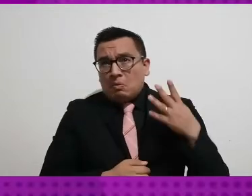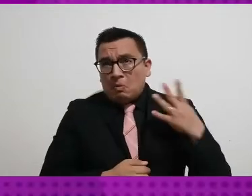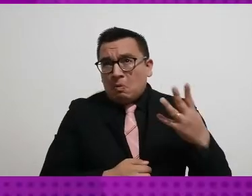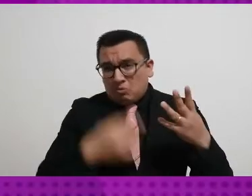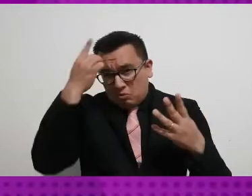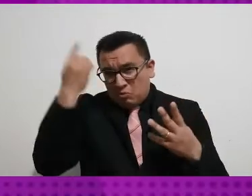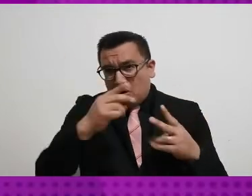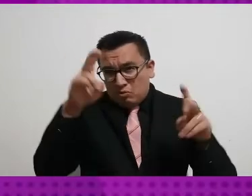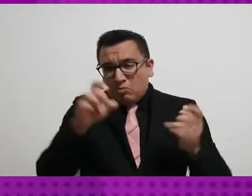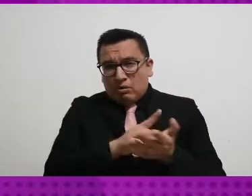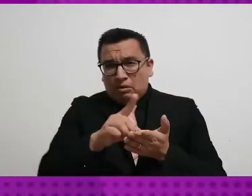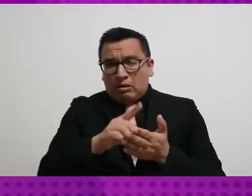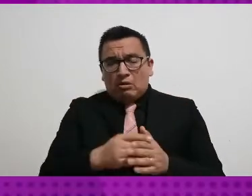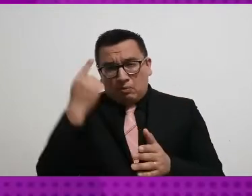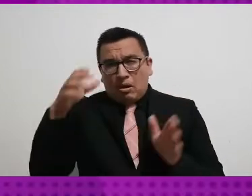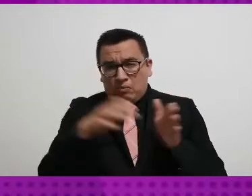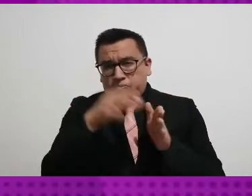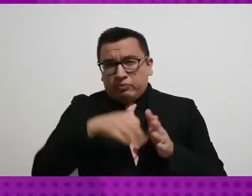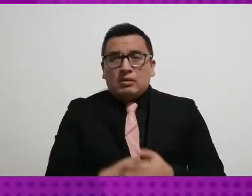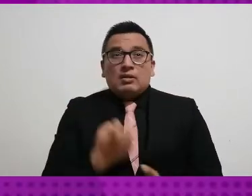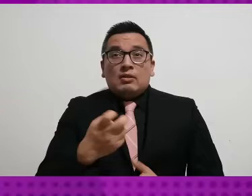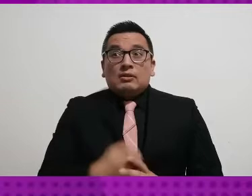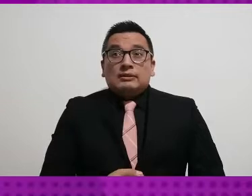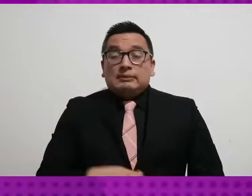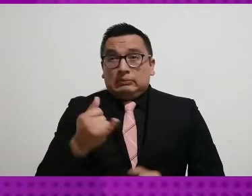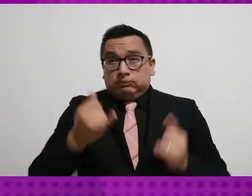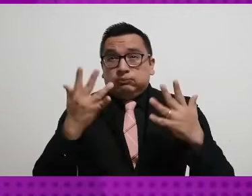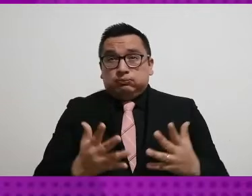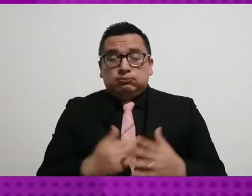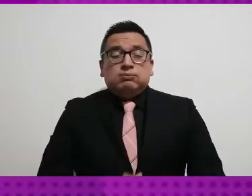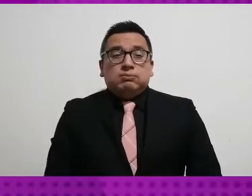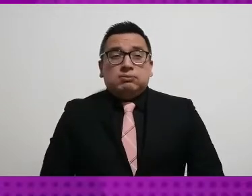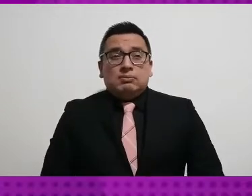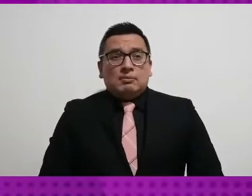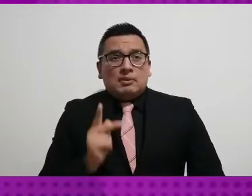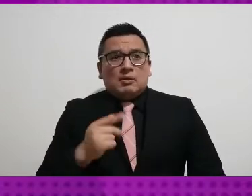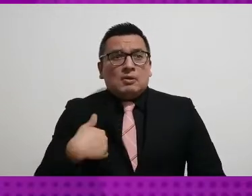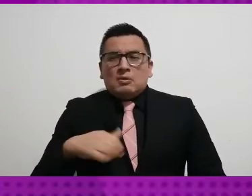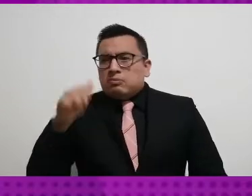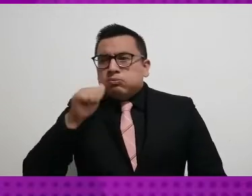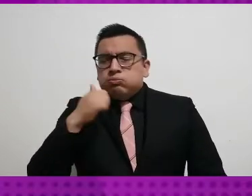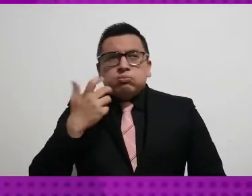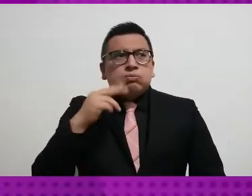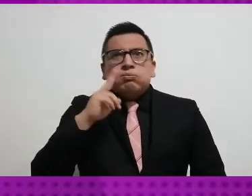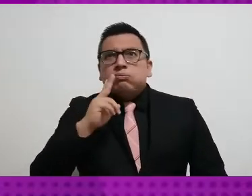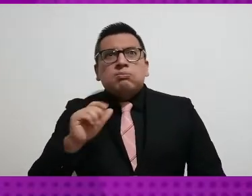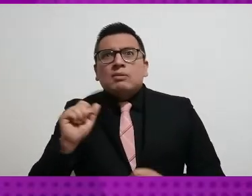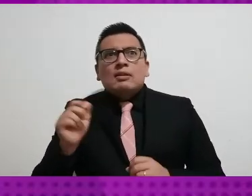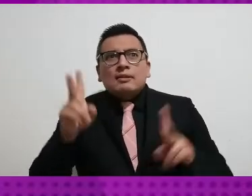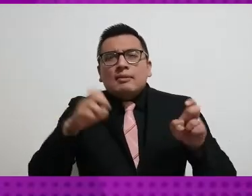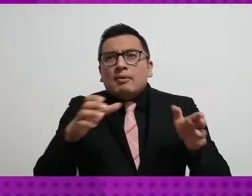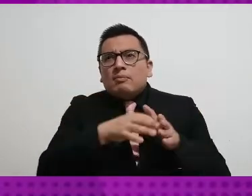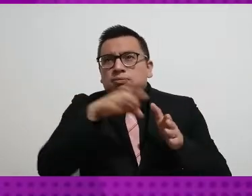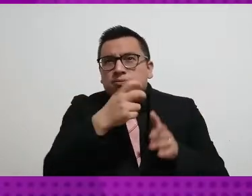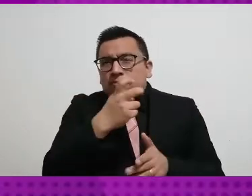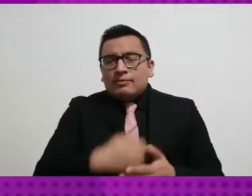ese yo creo que es uno de los que más experiencia o más tiempo tiene. Y bueno, por ahí dije, siempre quise hacer cosas de electoral y dije,